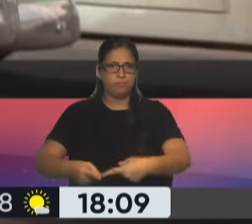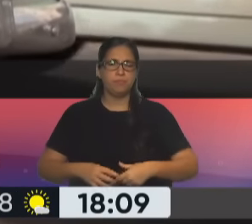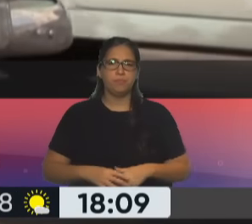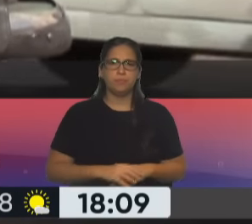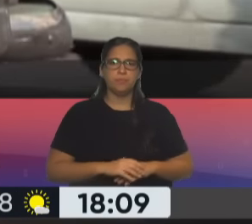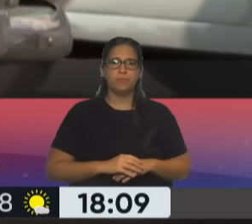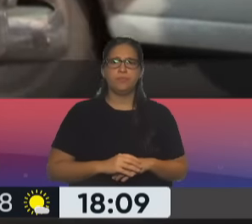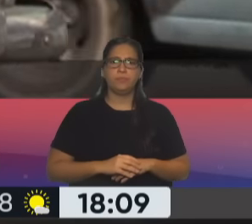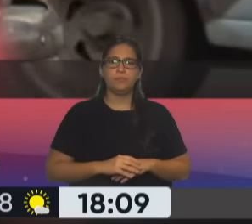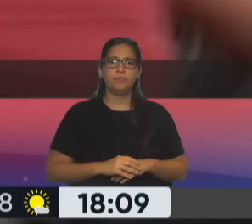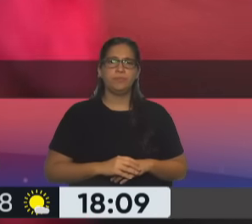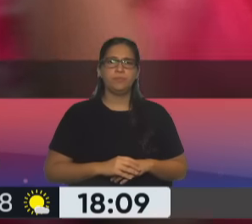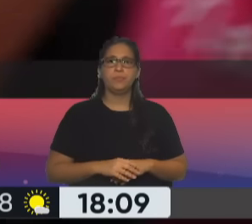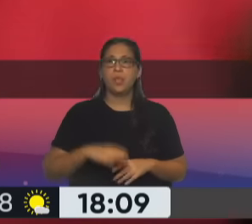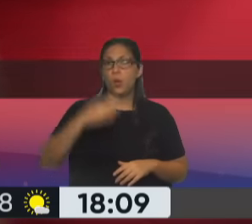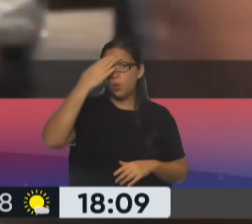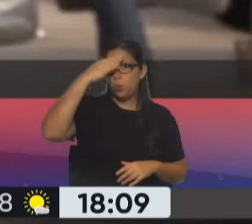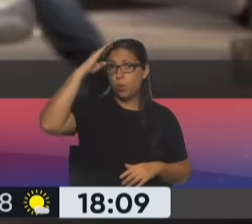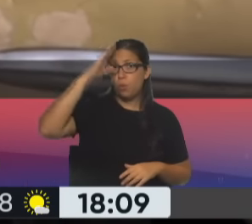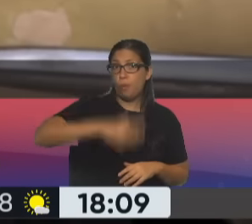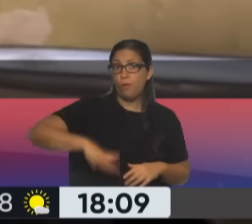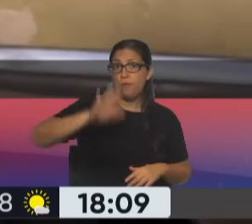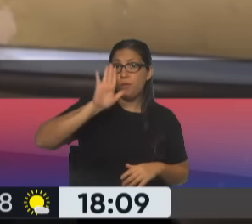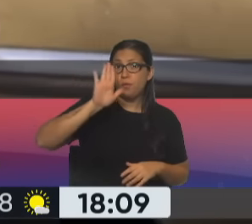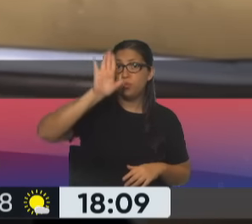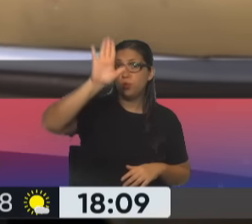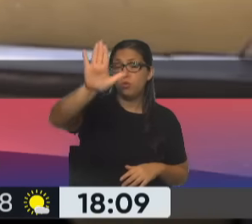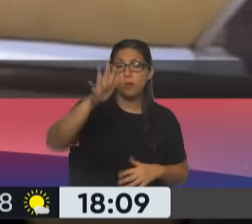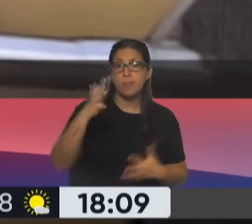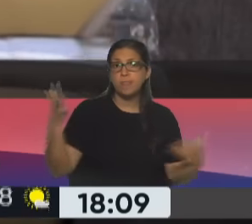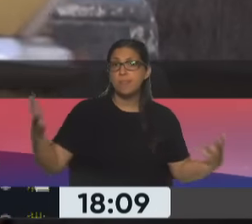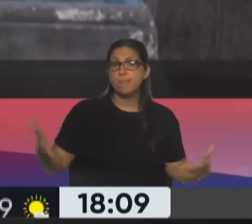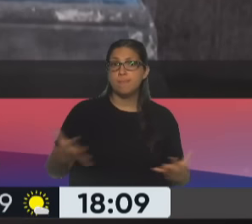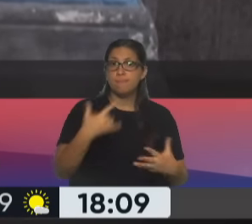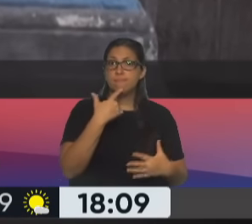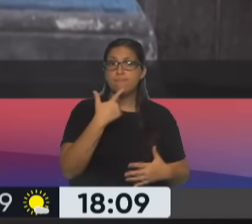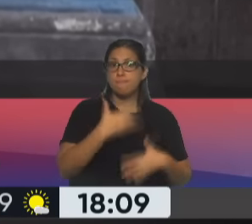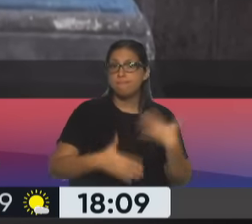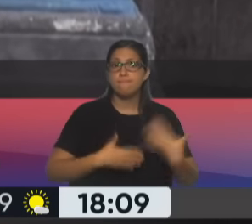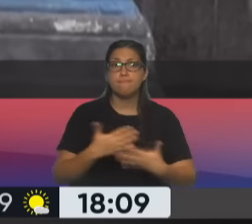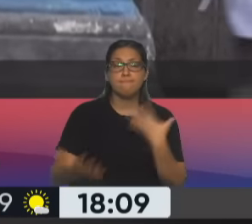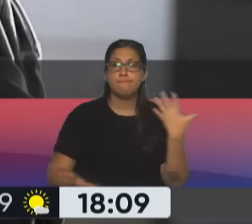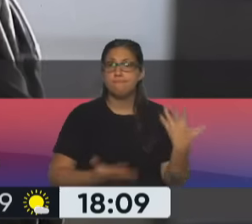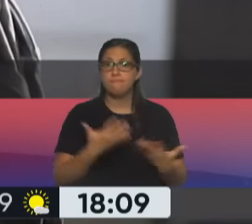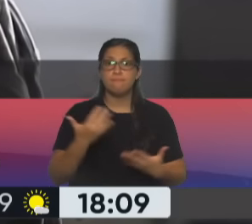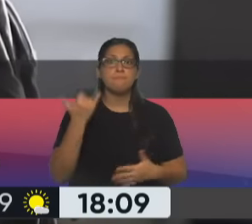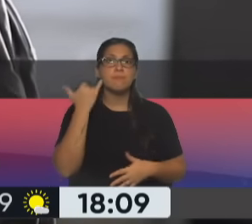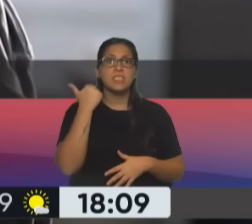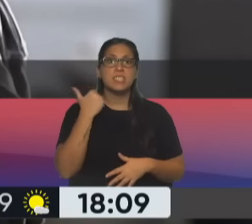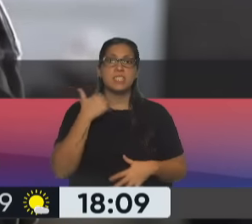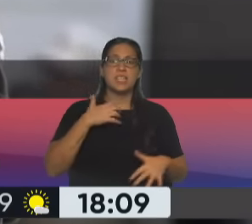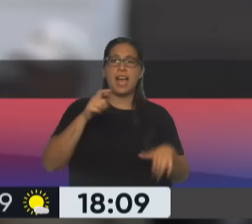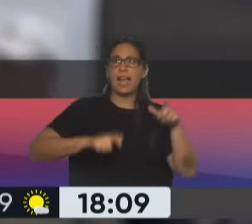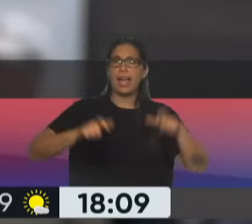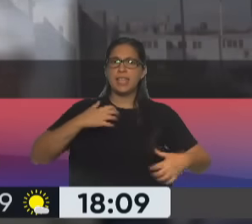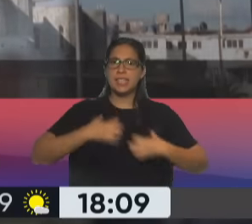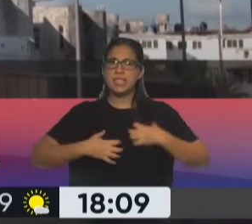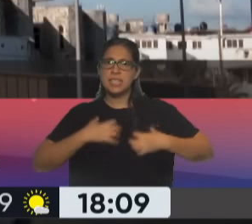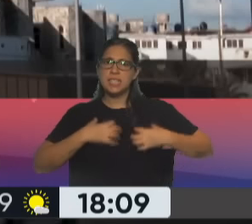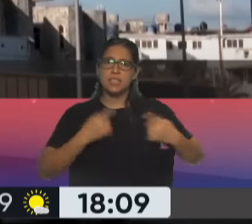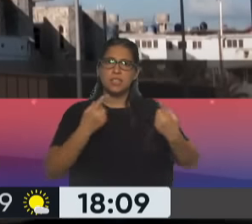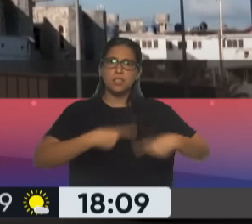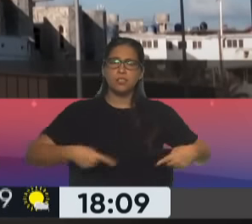El futuro de la isla caribeña es incierto e imprevisible. Pese a que crece el malestar social por la escasez y